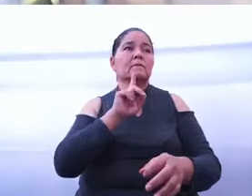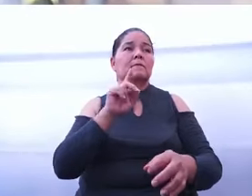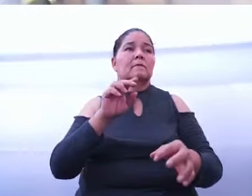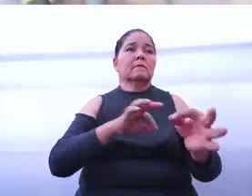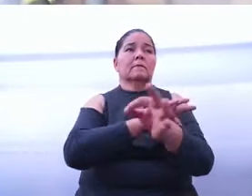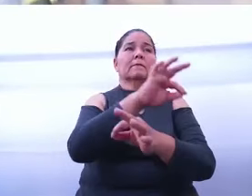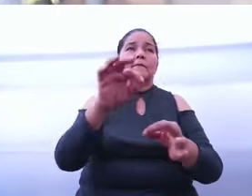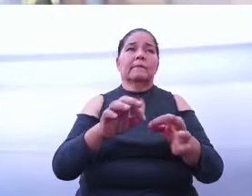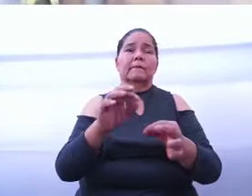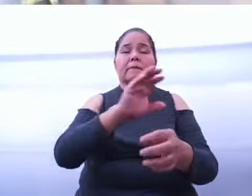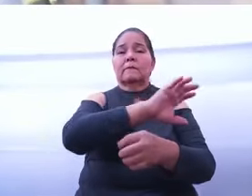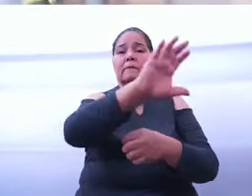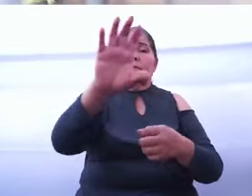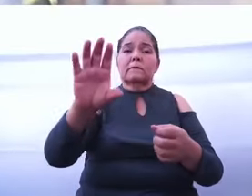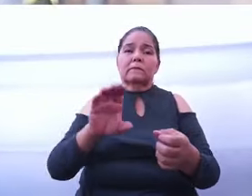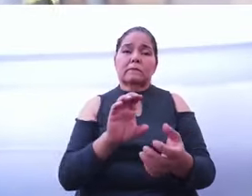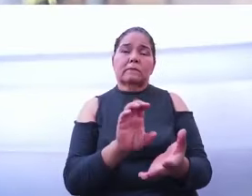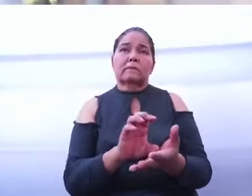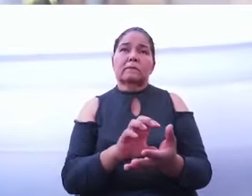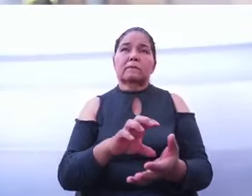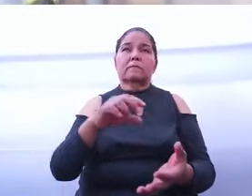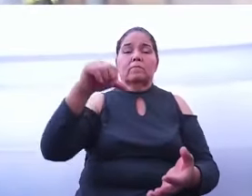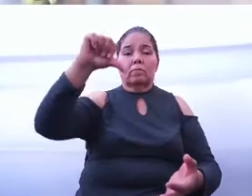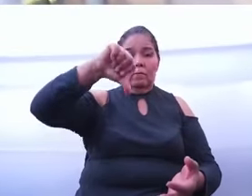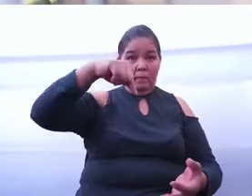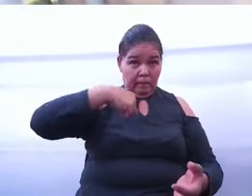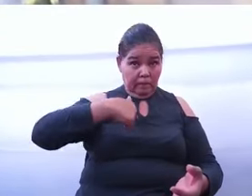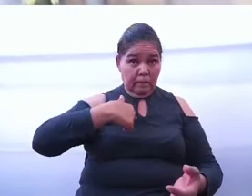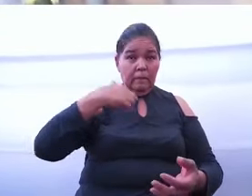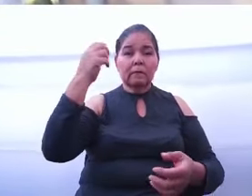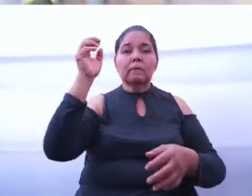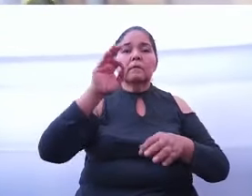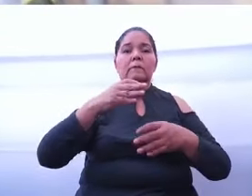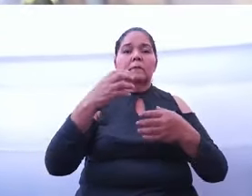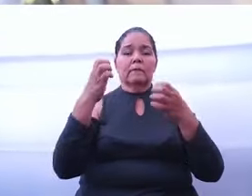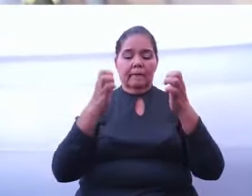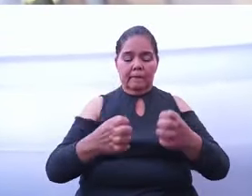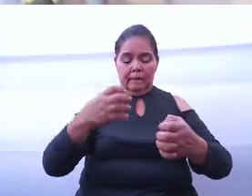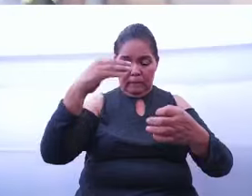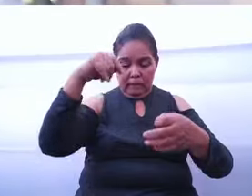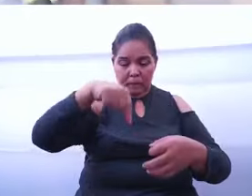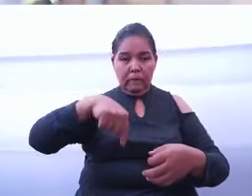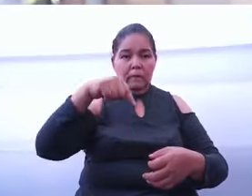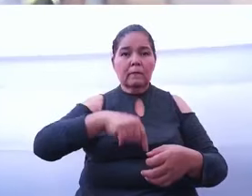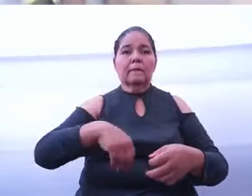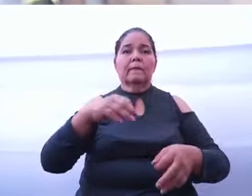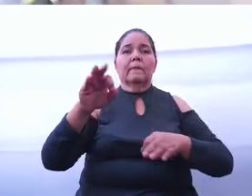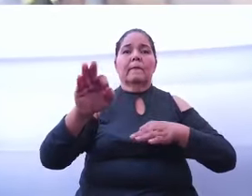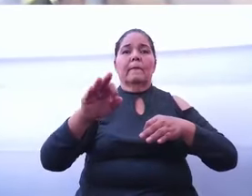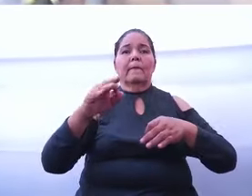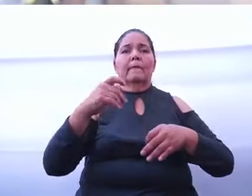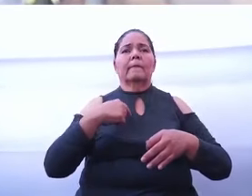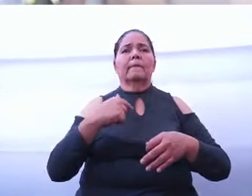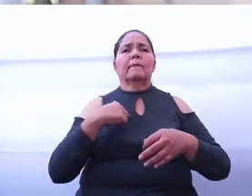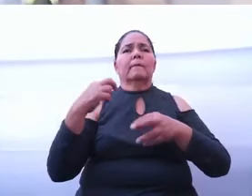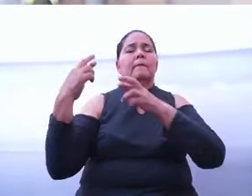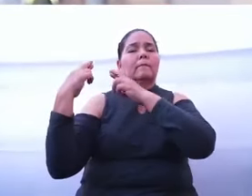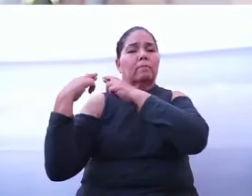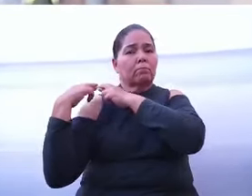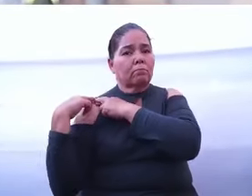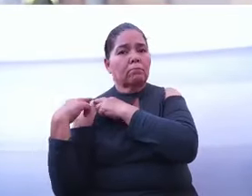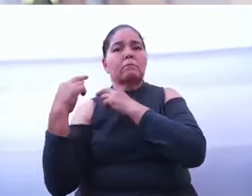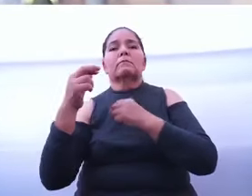a afrontar. Porque esta mujer que tienen frente a ustedes tiene el compromiso y la responsabilidad de